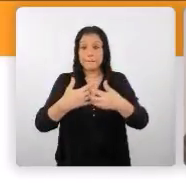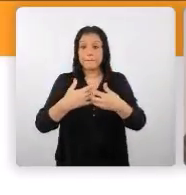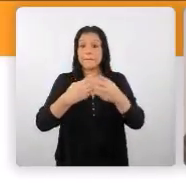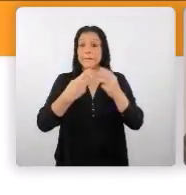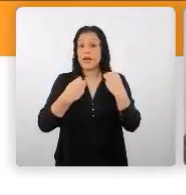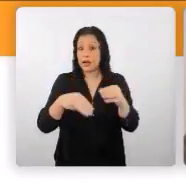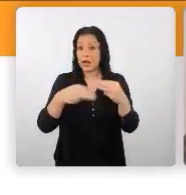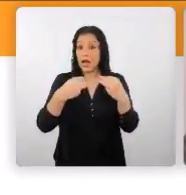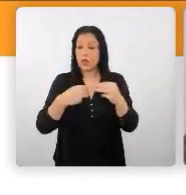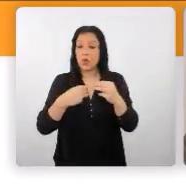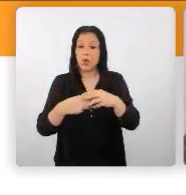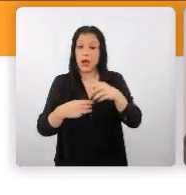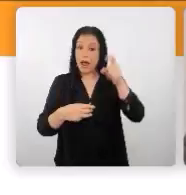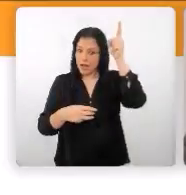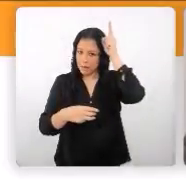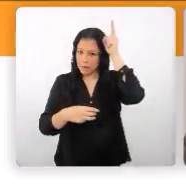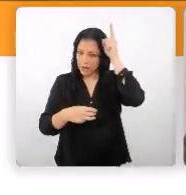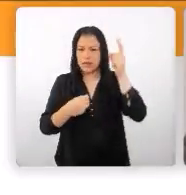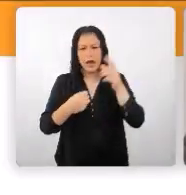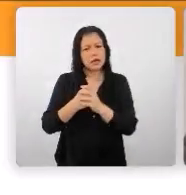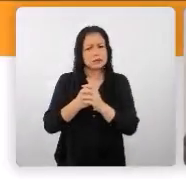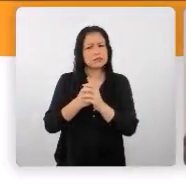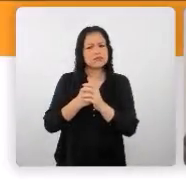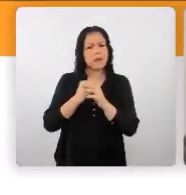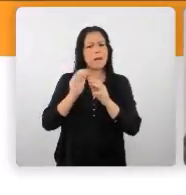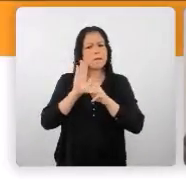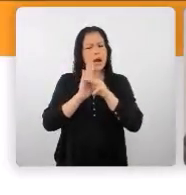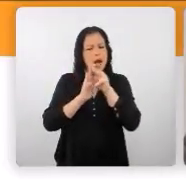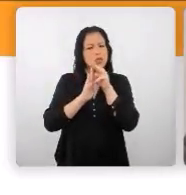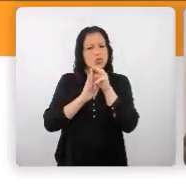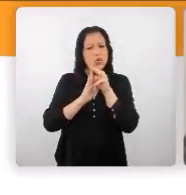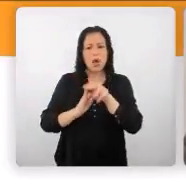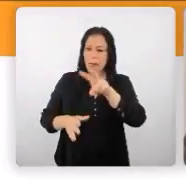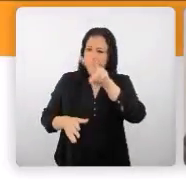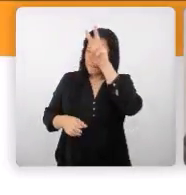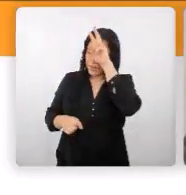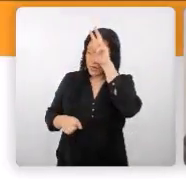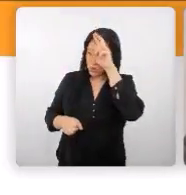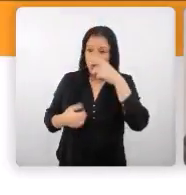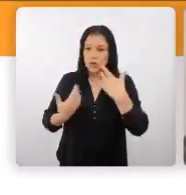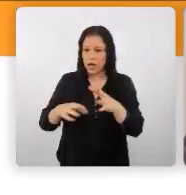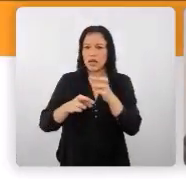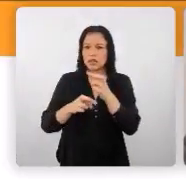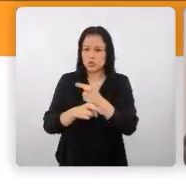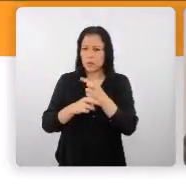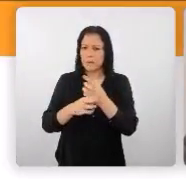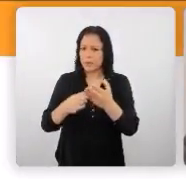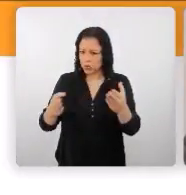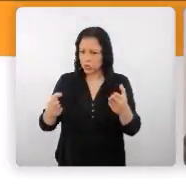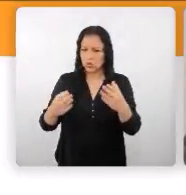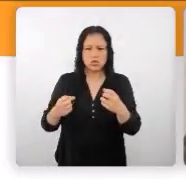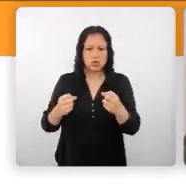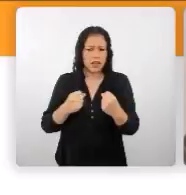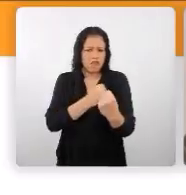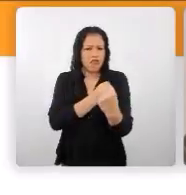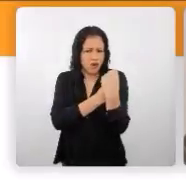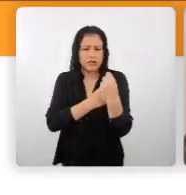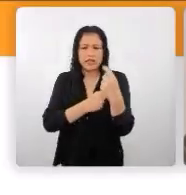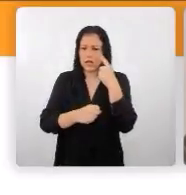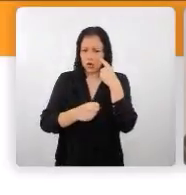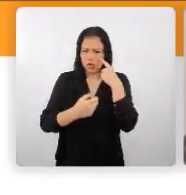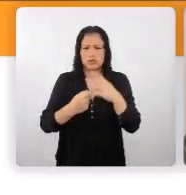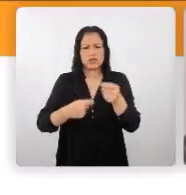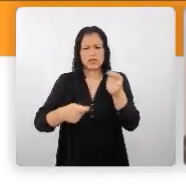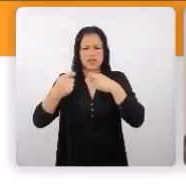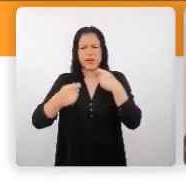un mercado ya bastante maduro, ¿no? El destino Perú es un producto bastante bien consolidado que se vende